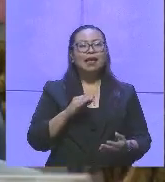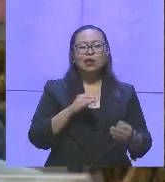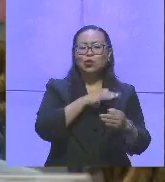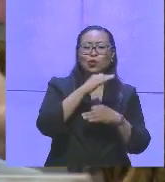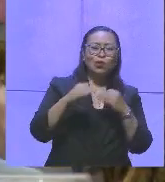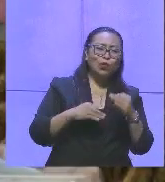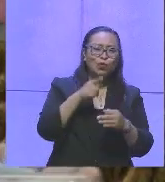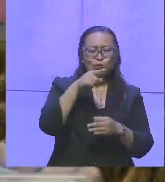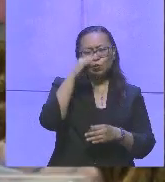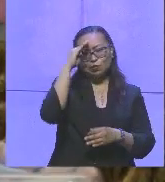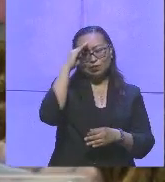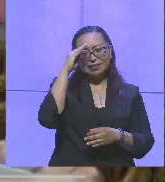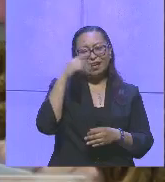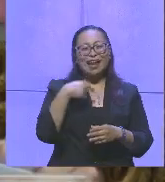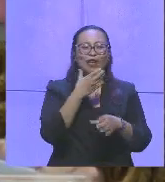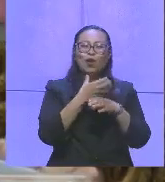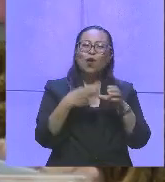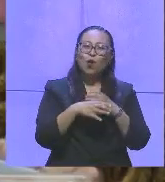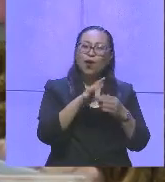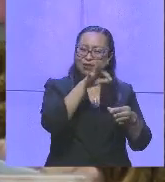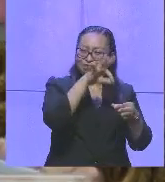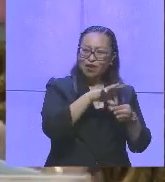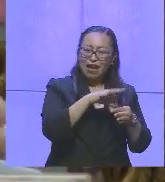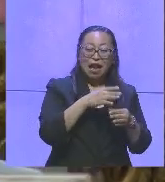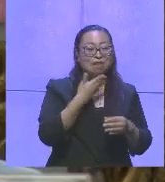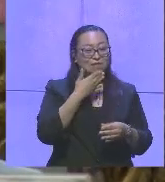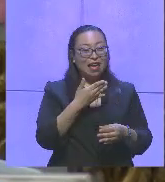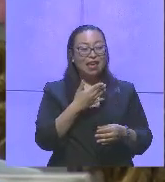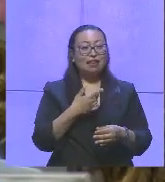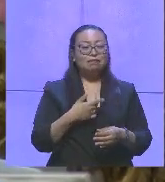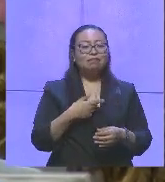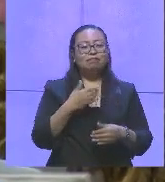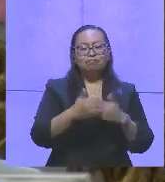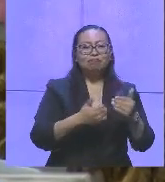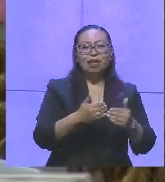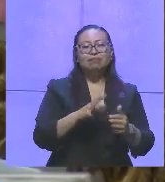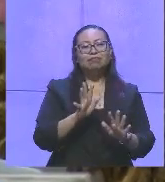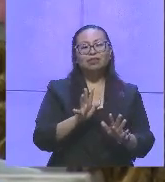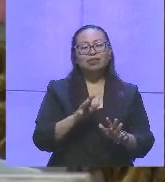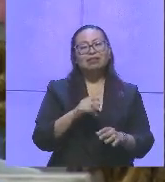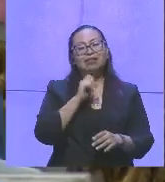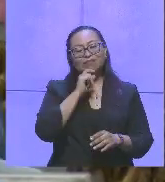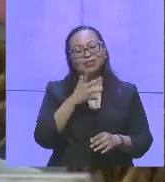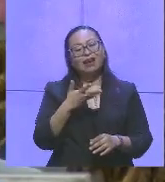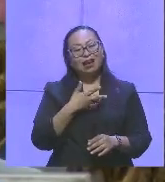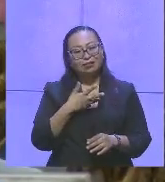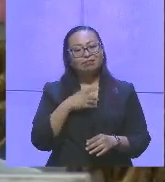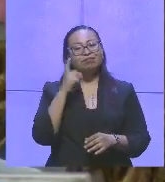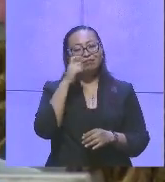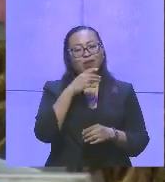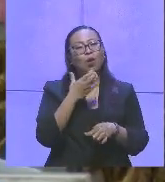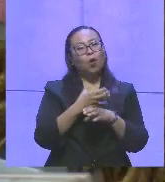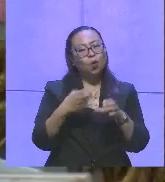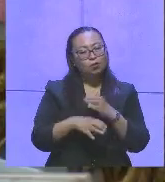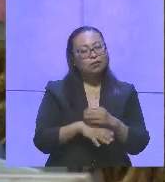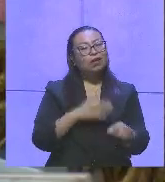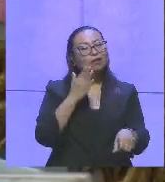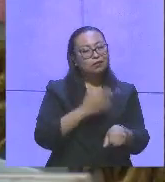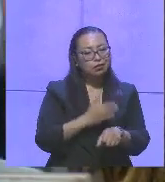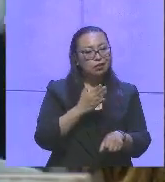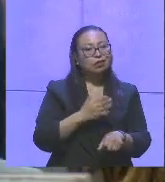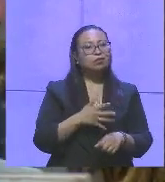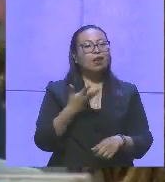son tan halagadores, y también tenemos un ámbito muy complejo, el ámbito sancionatorio electoral,